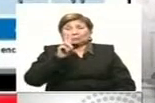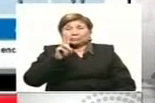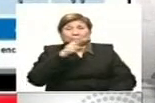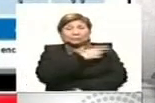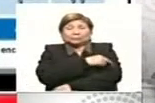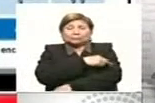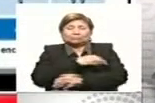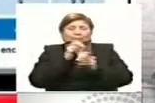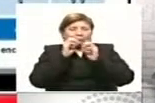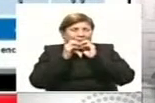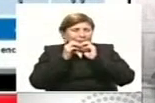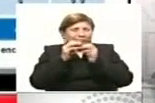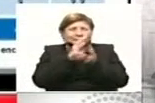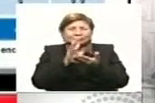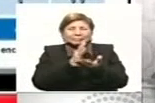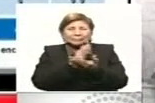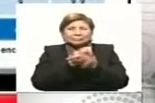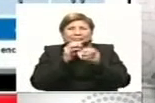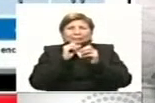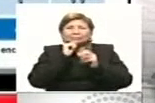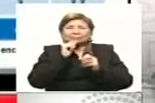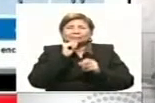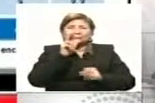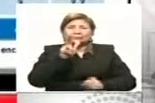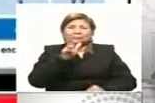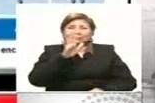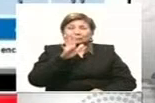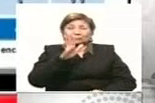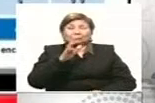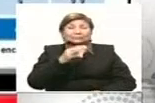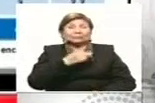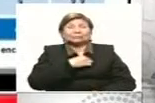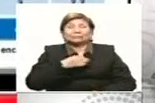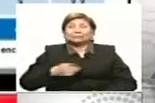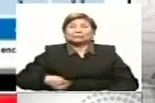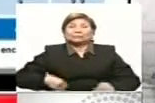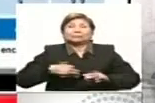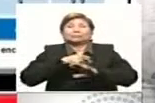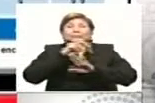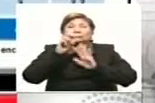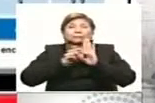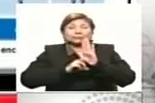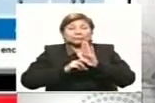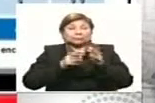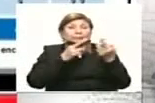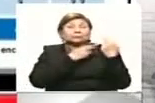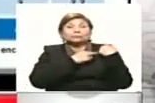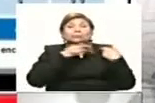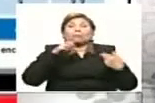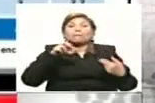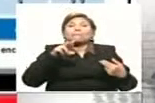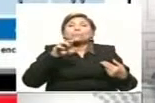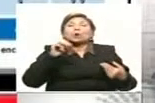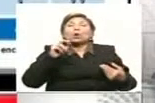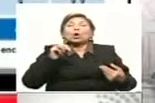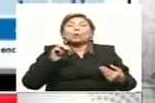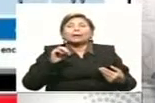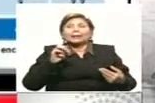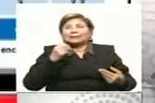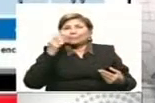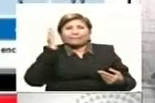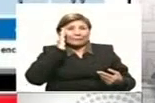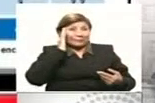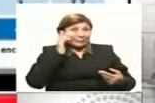De estos 42, 35 proyectos del Ministerio de Salud se encuentran a cargo del PRONES, que como ustedes